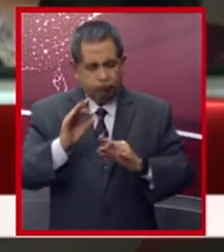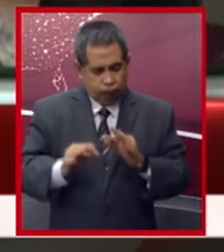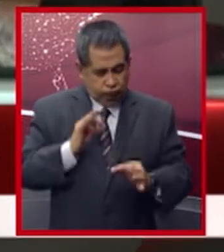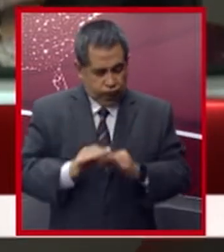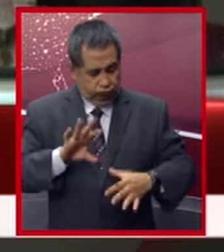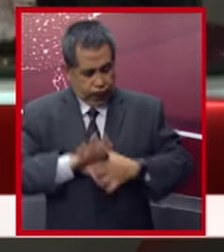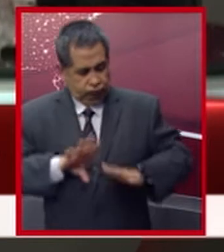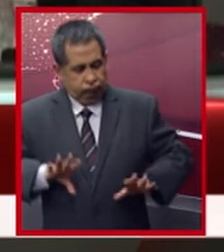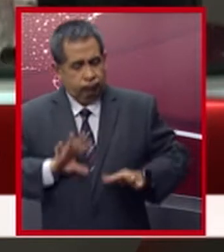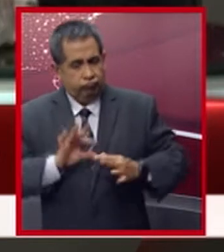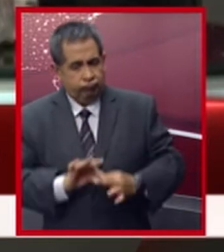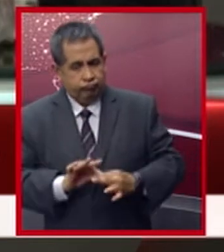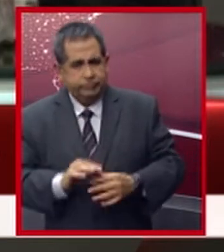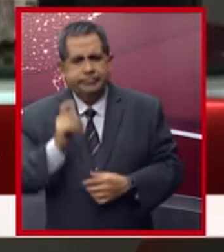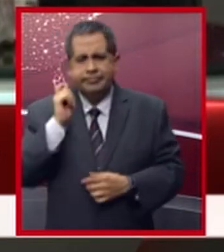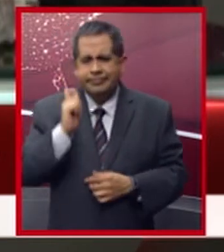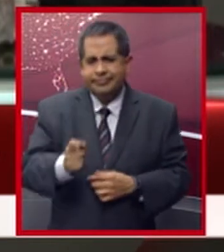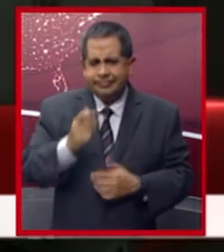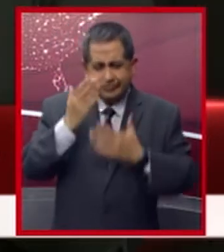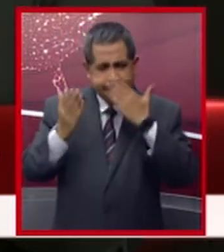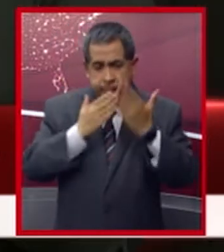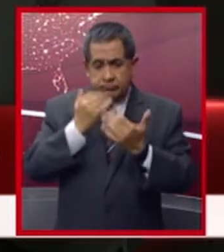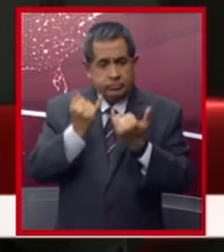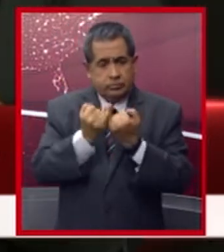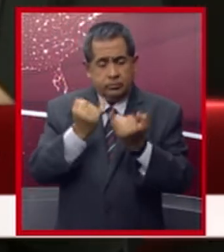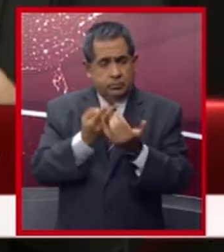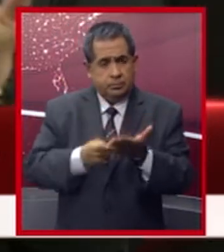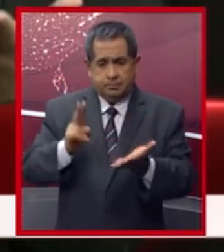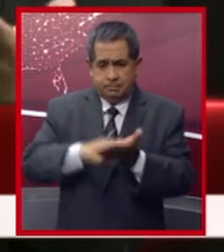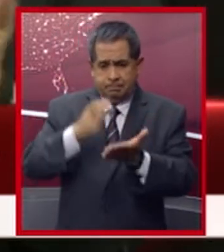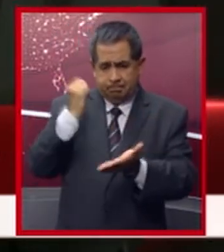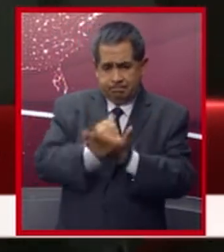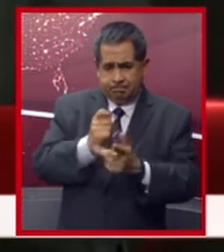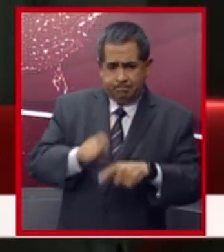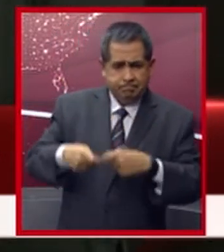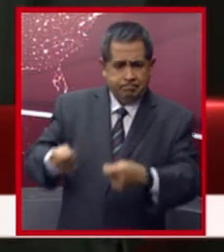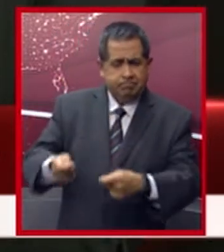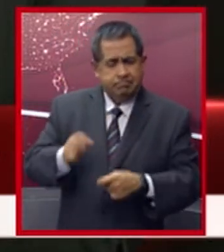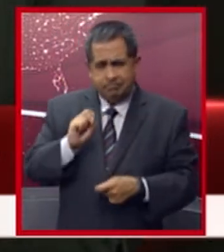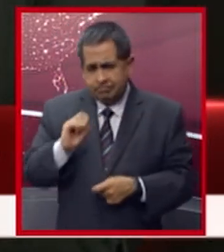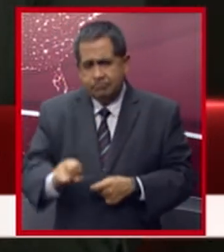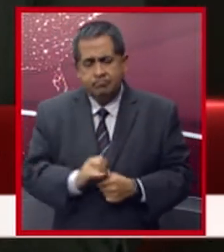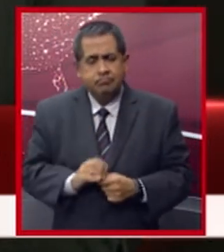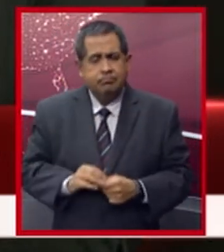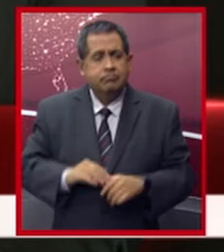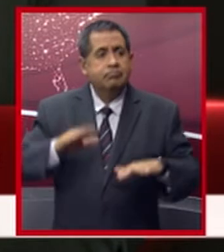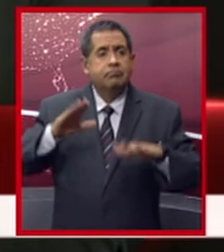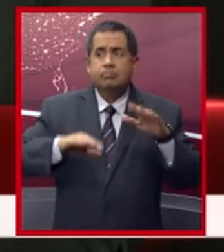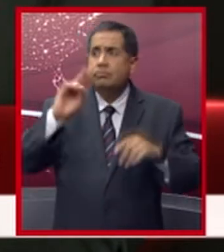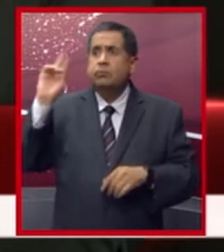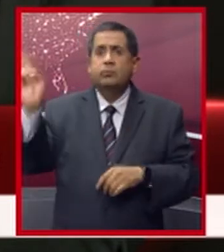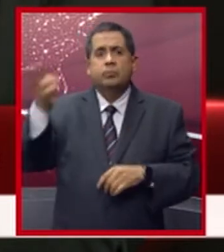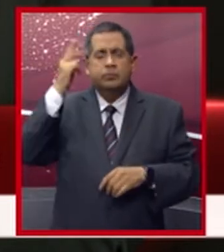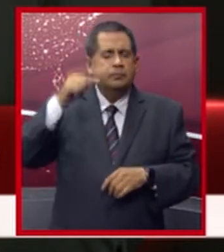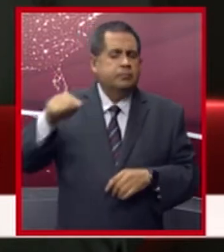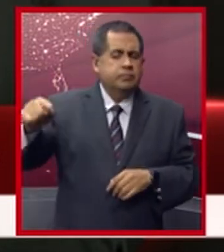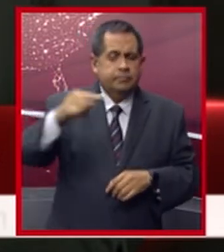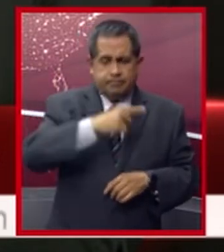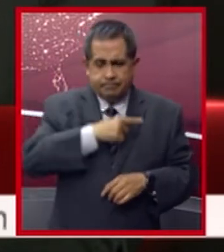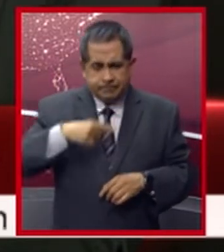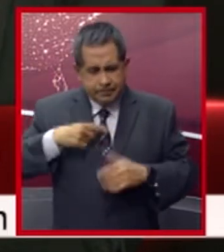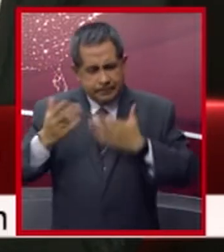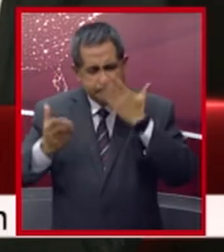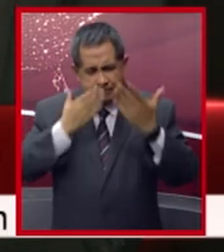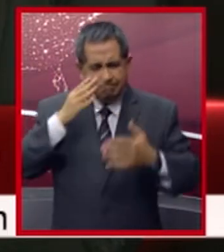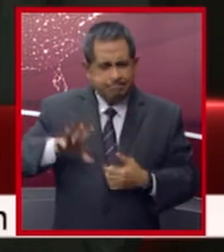incorporar. Y te tiene que equiparar estudios. Habrá ocasiones en que las universidades tendrán que hacer